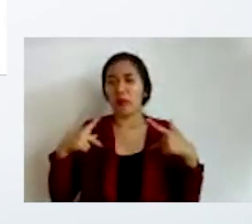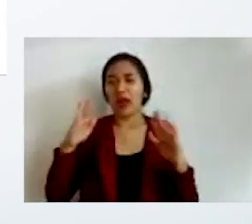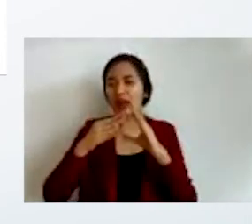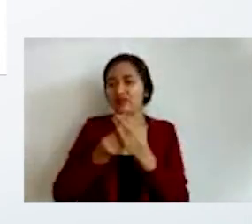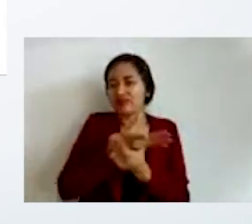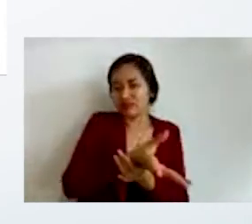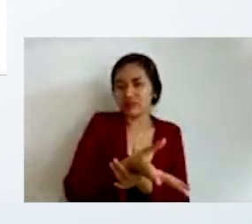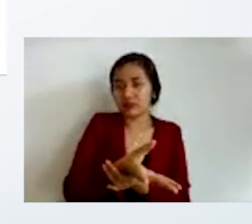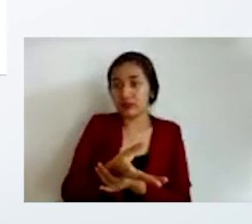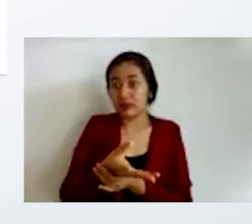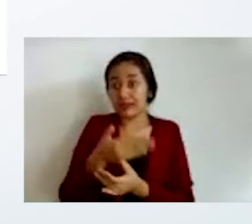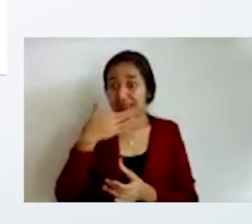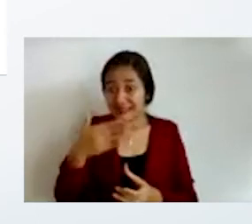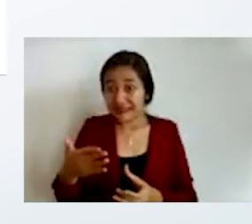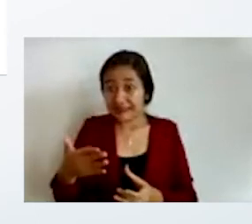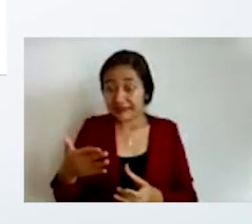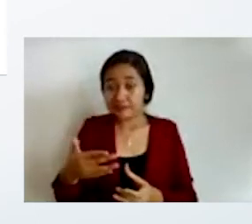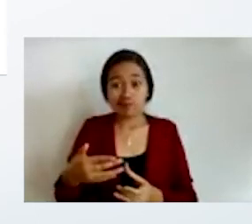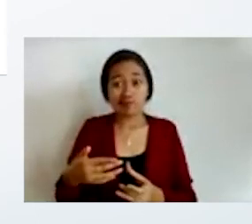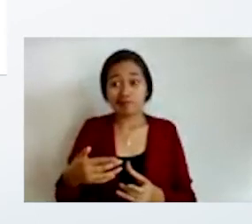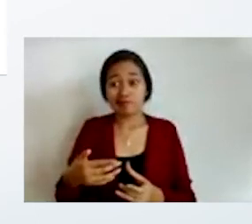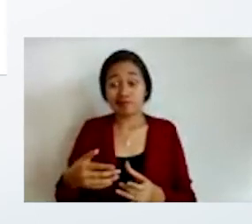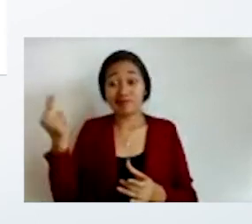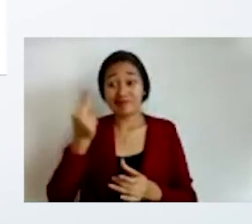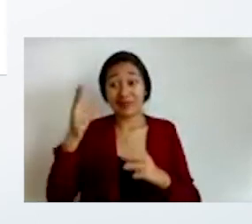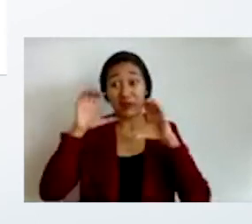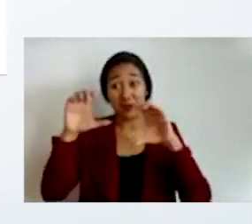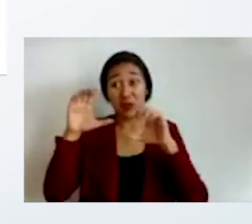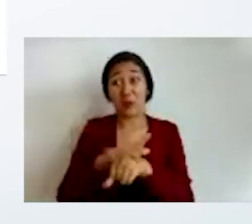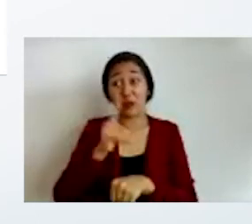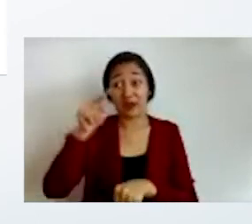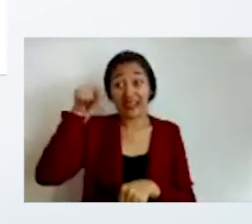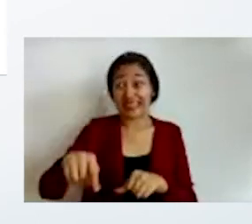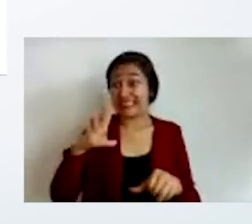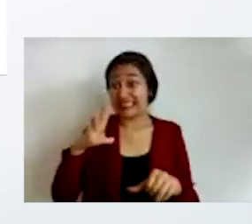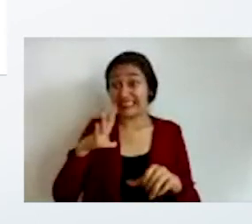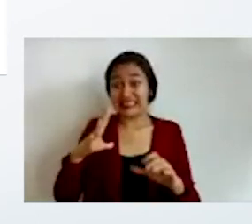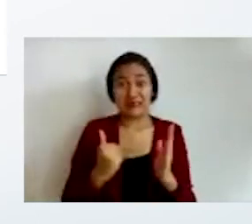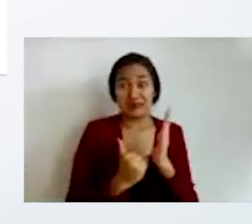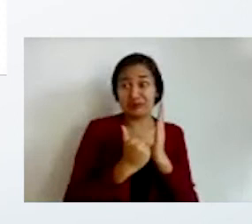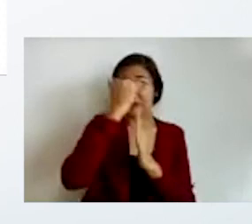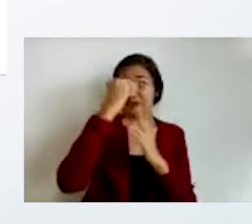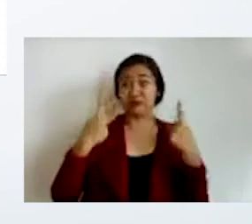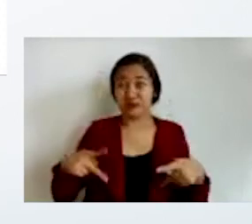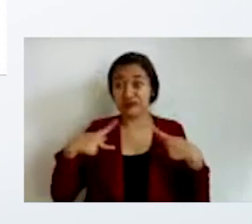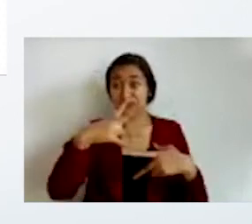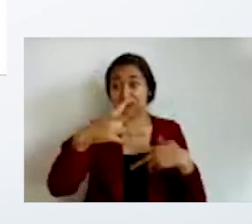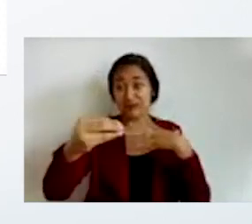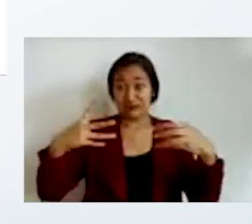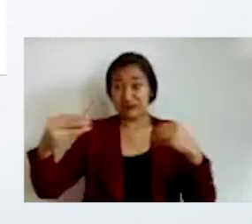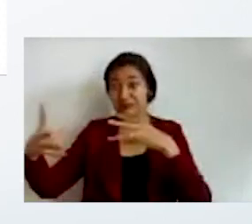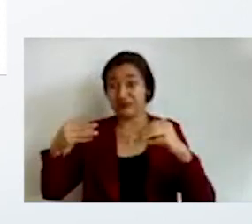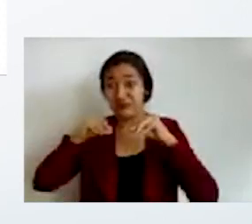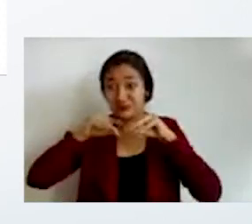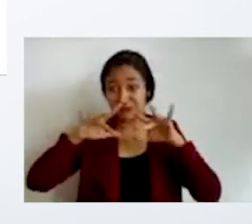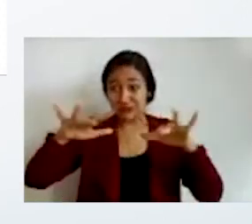cuando tenemos una alta cantidad de casos y un riesgo de contagio muy elevado? Allá, como